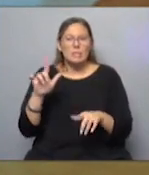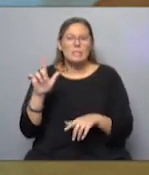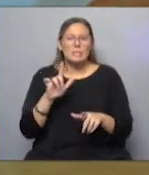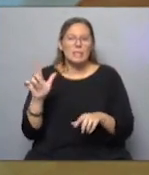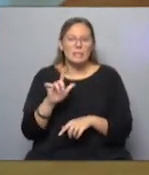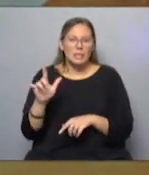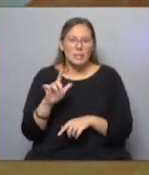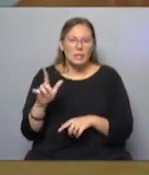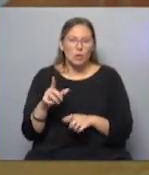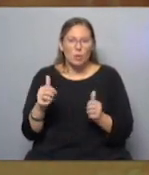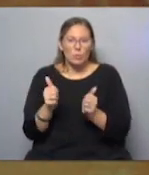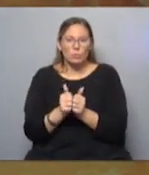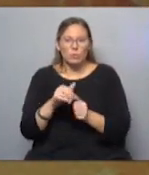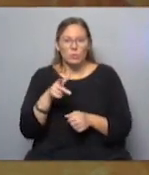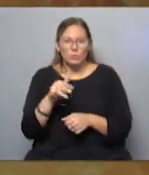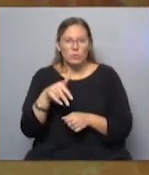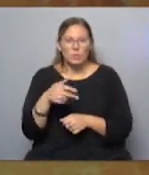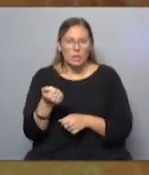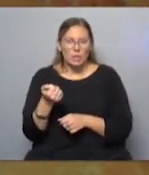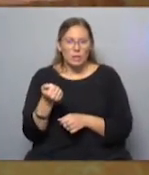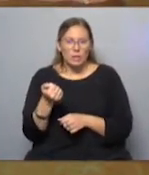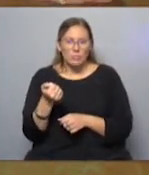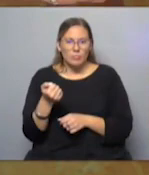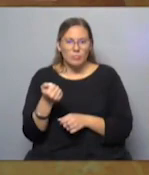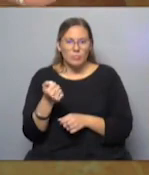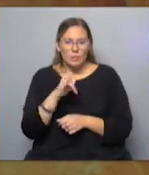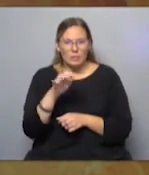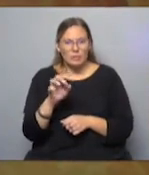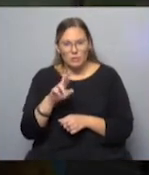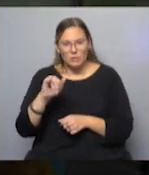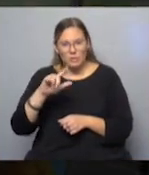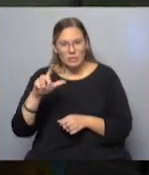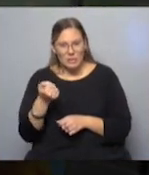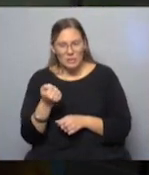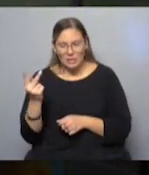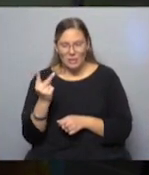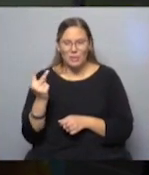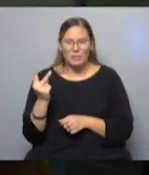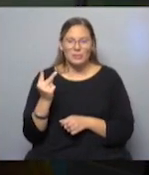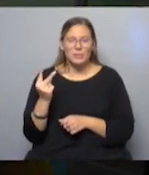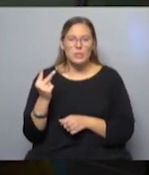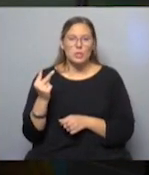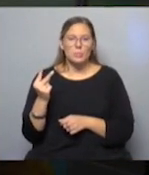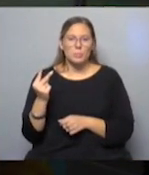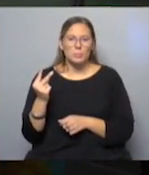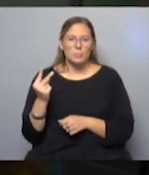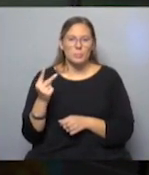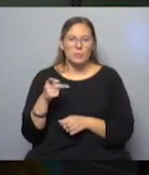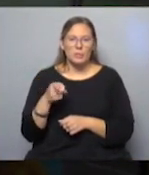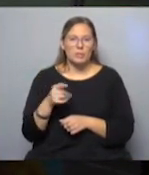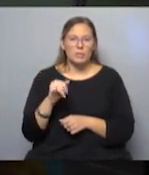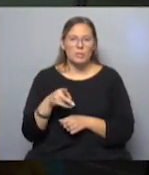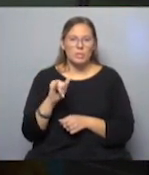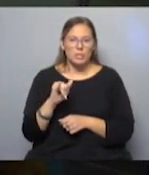con la china con la china sobre el oeste ji ji de